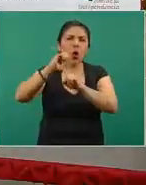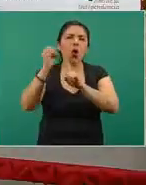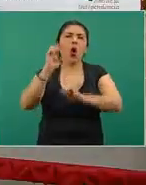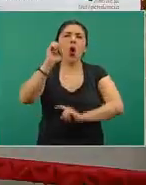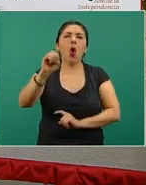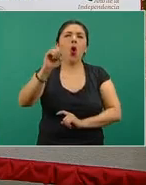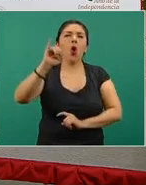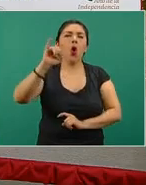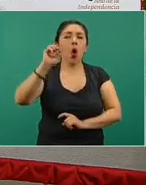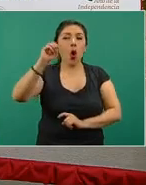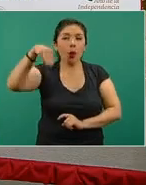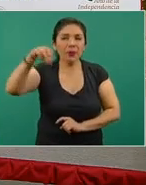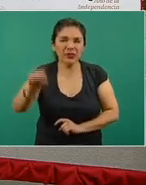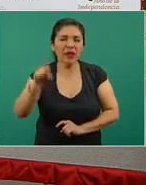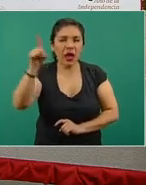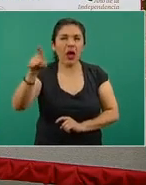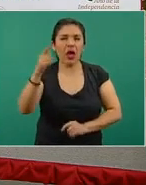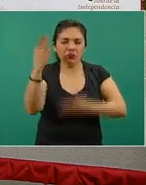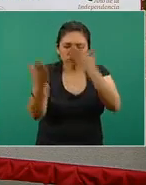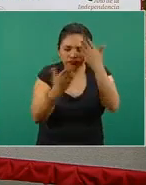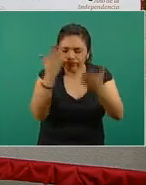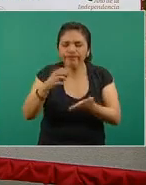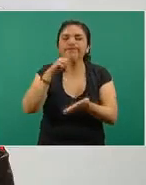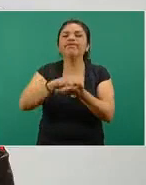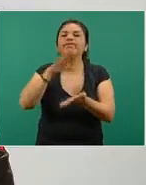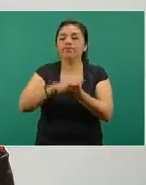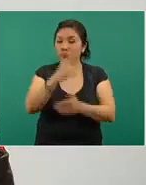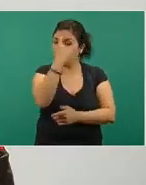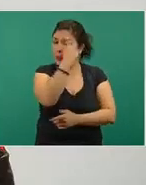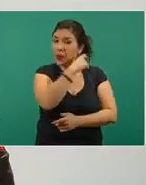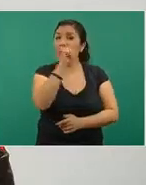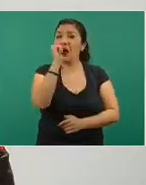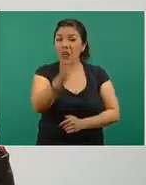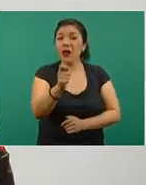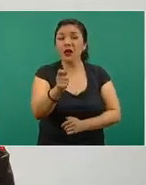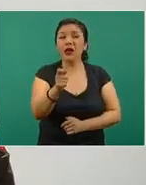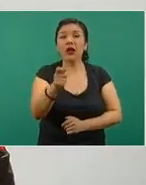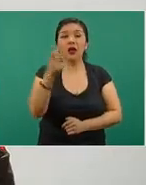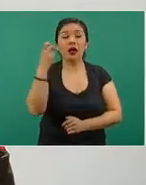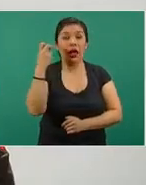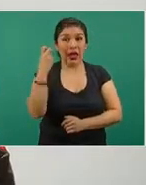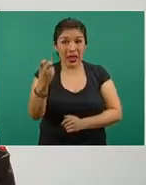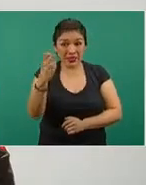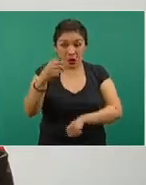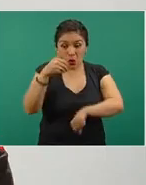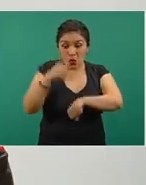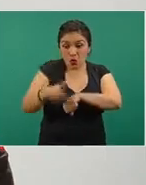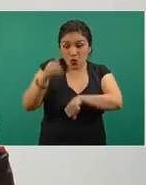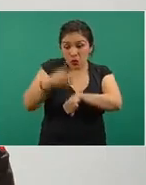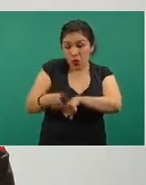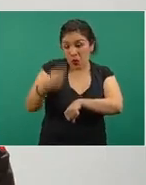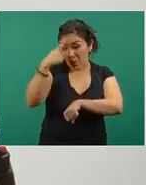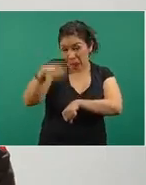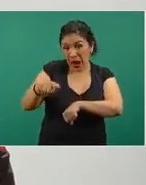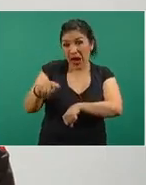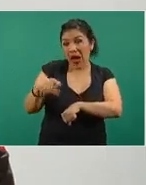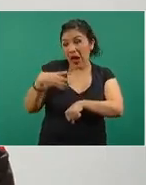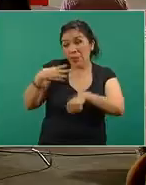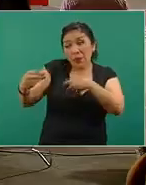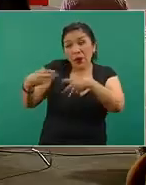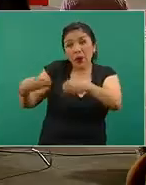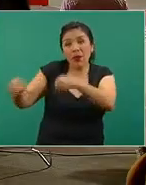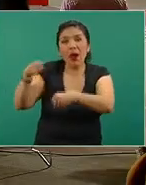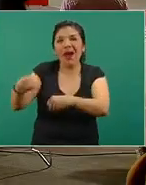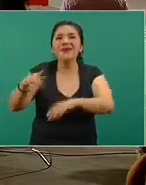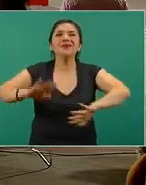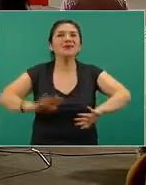de la Salud donde se establecía específicamente que este número de reproducción